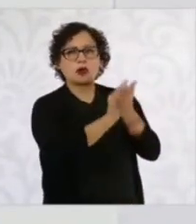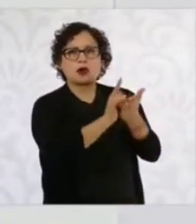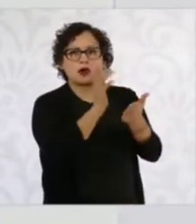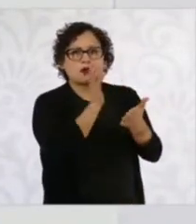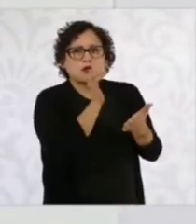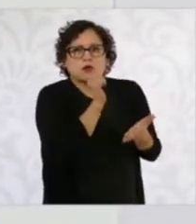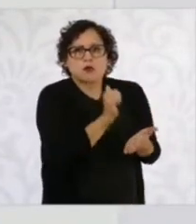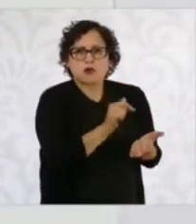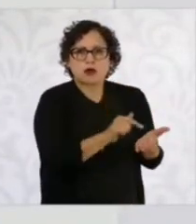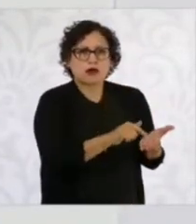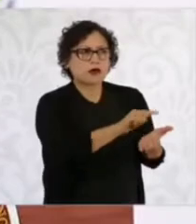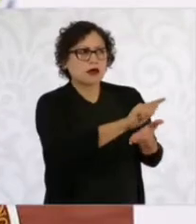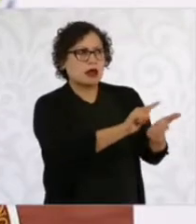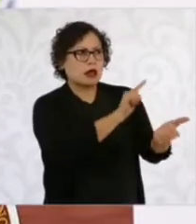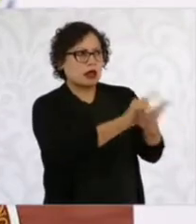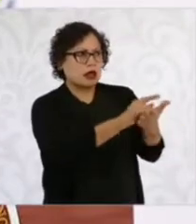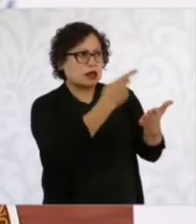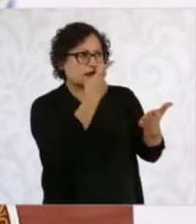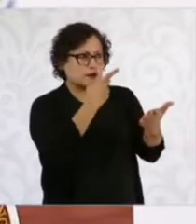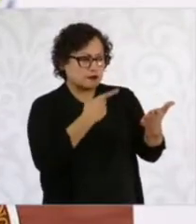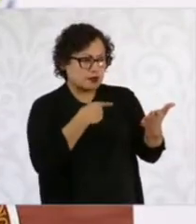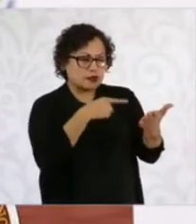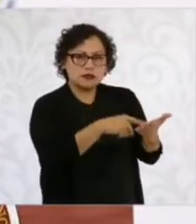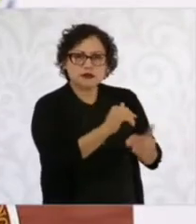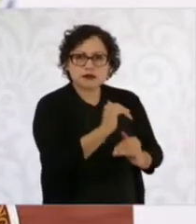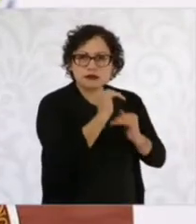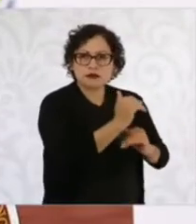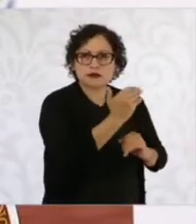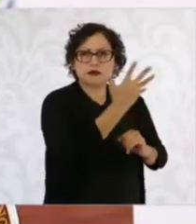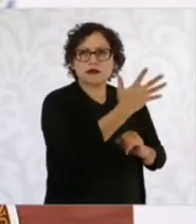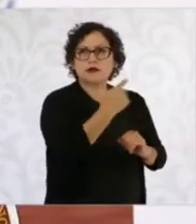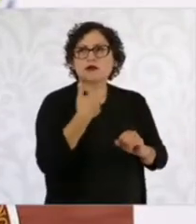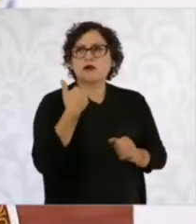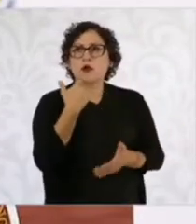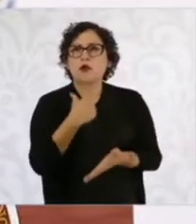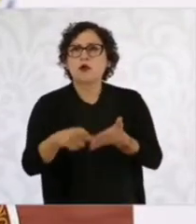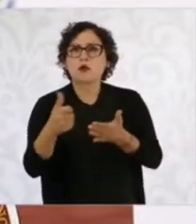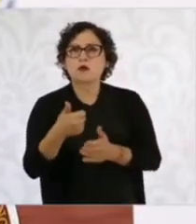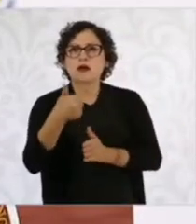pisos, pero ellos compraron en el 6º piso.